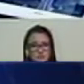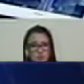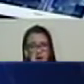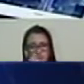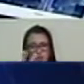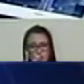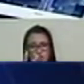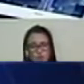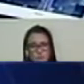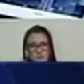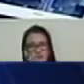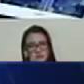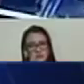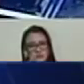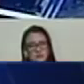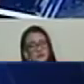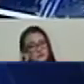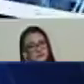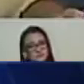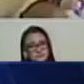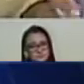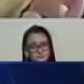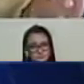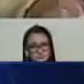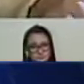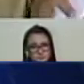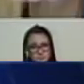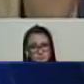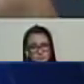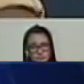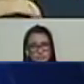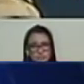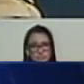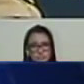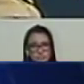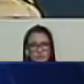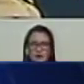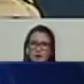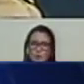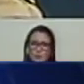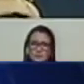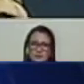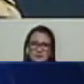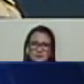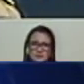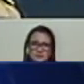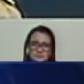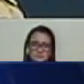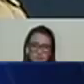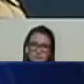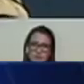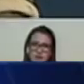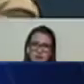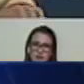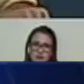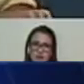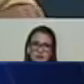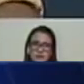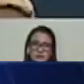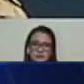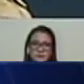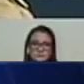tricolor, a más de 200 metros. Hubo algunas denuncias 5 denuncias,